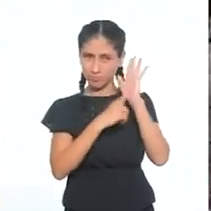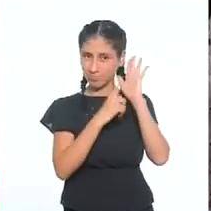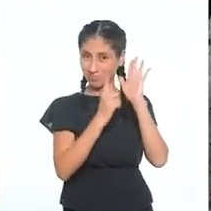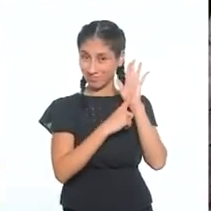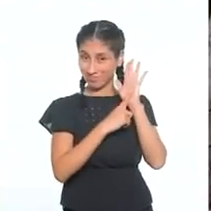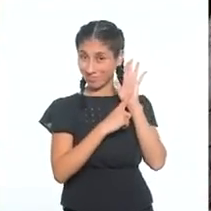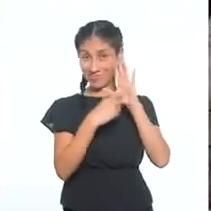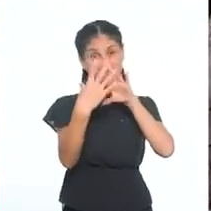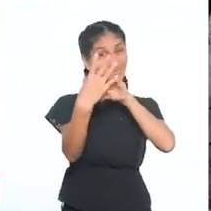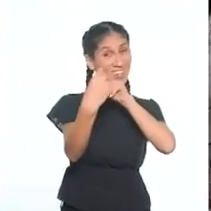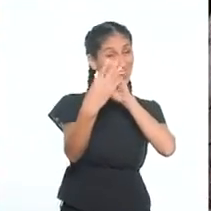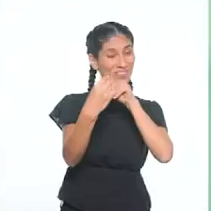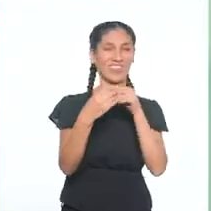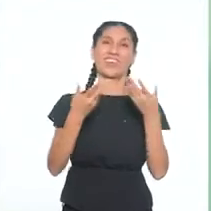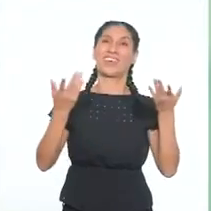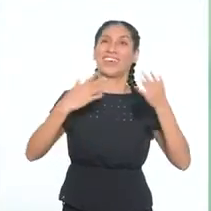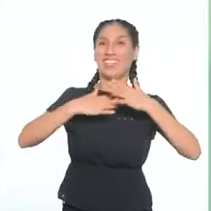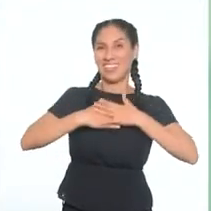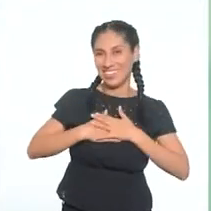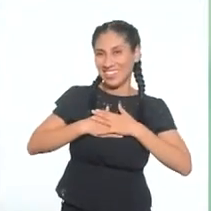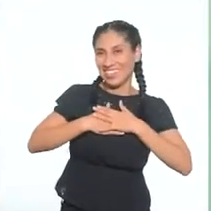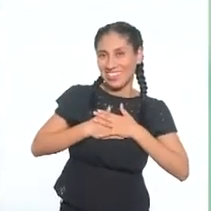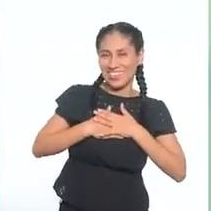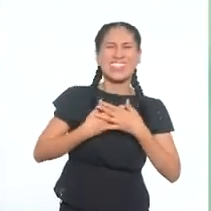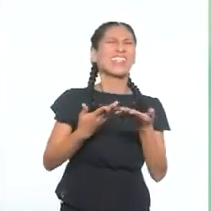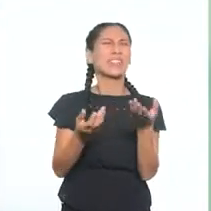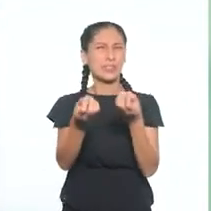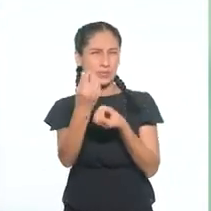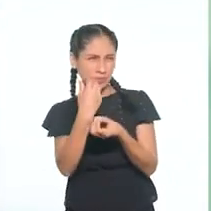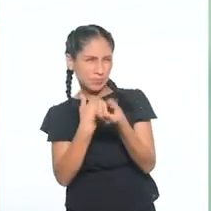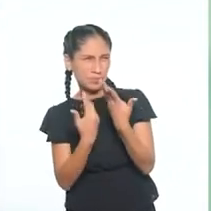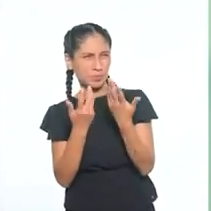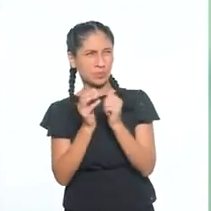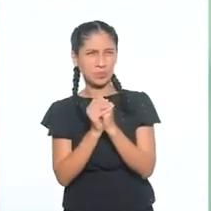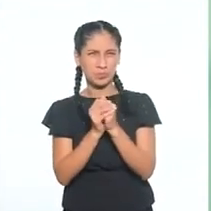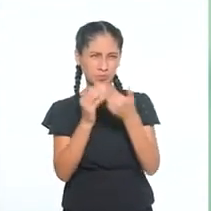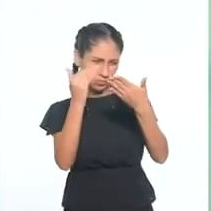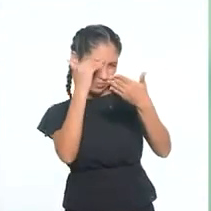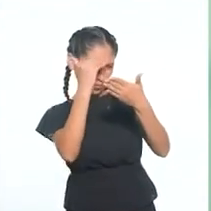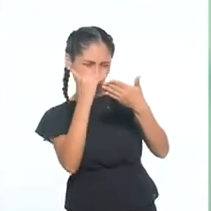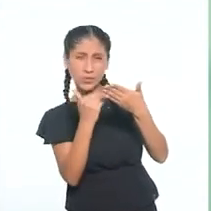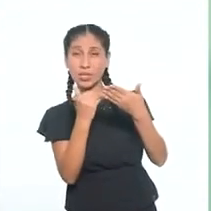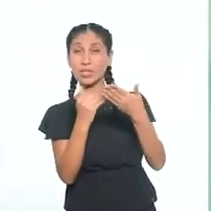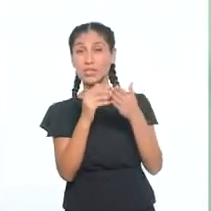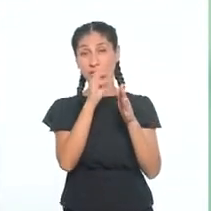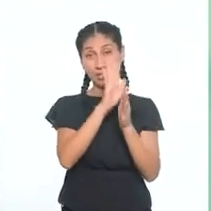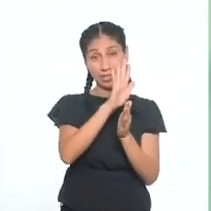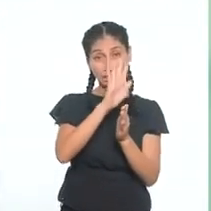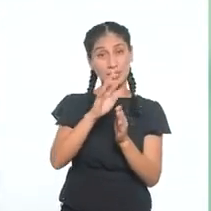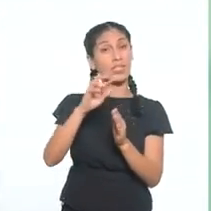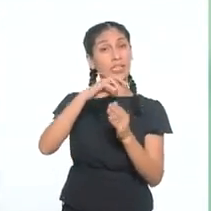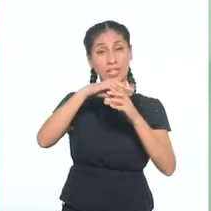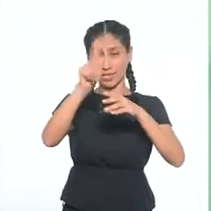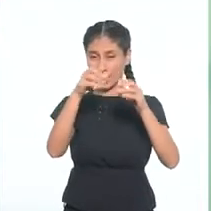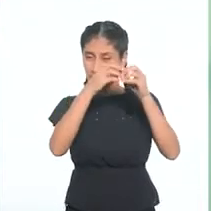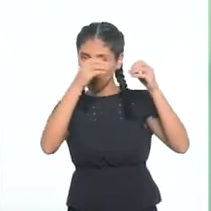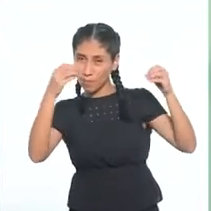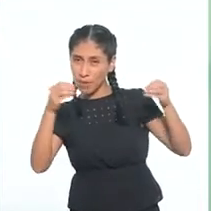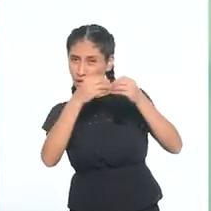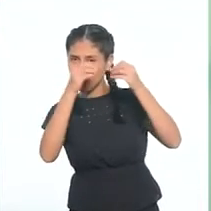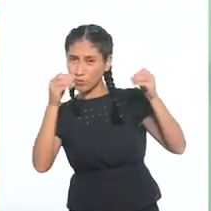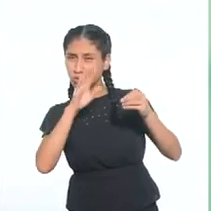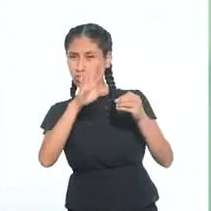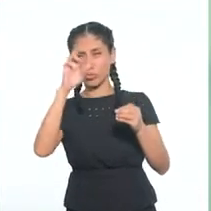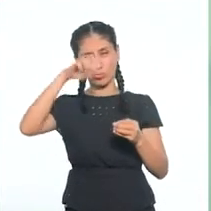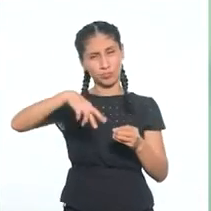- en comunicación allá a ver tenemos que unir las propiedades de los párrafos con sus explicaciones